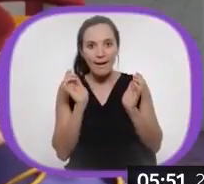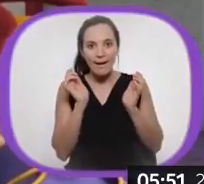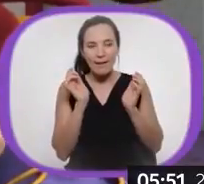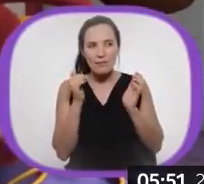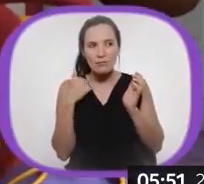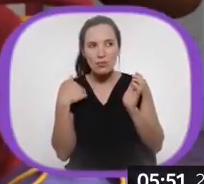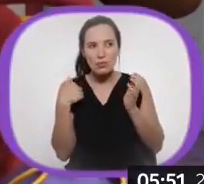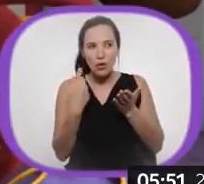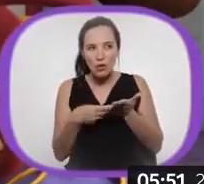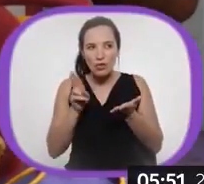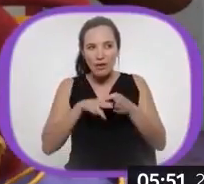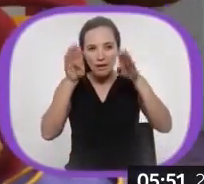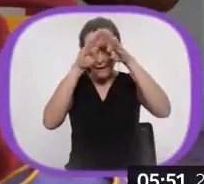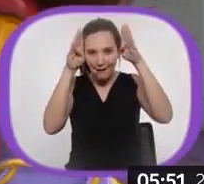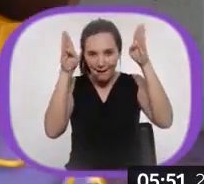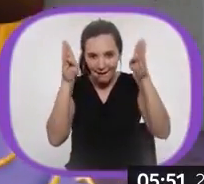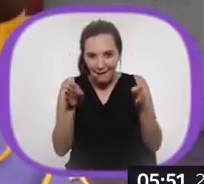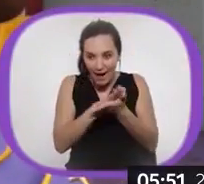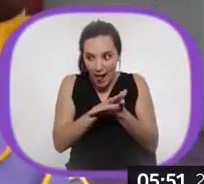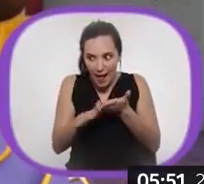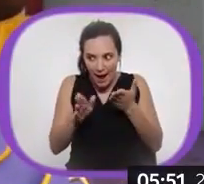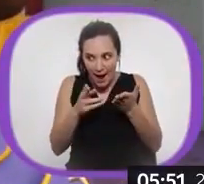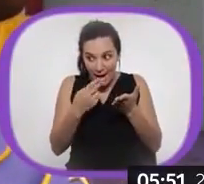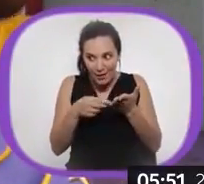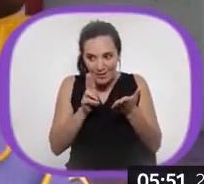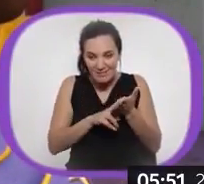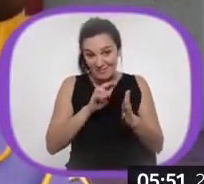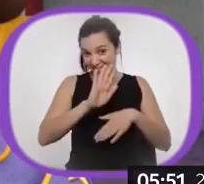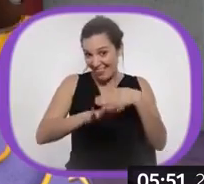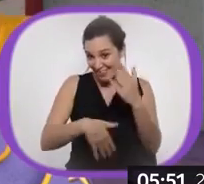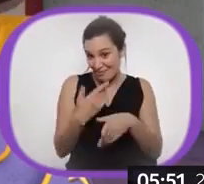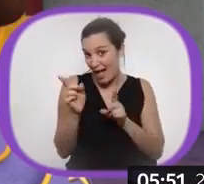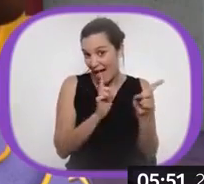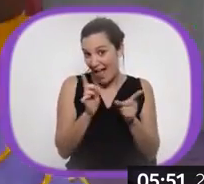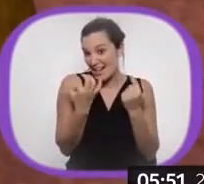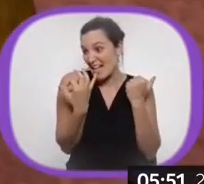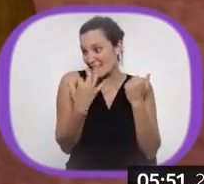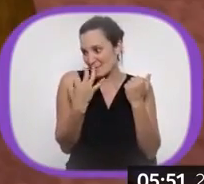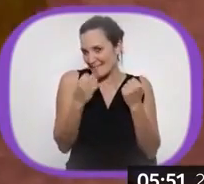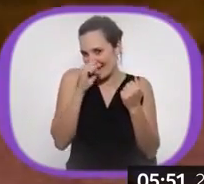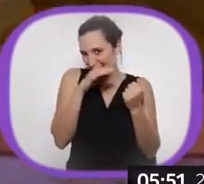a dejar la habitación del trono como estaba. Luego podremos hacer algo especial con el patio.